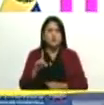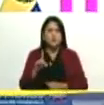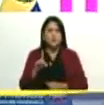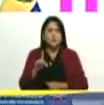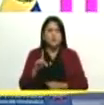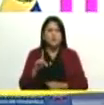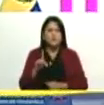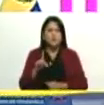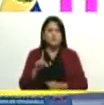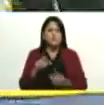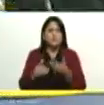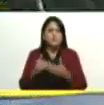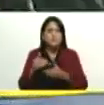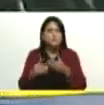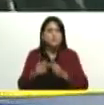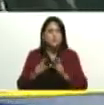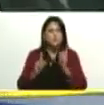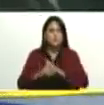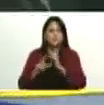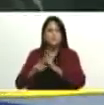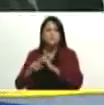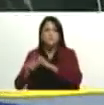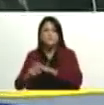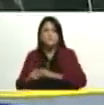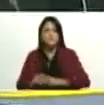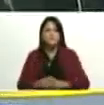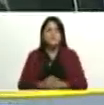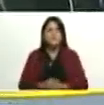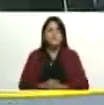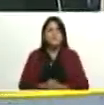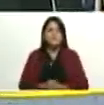más cambiante, más movido.